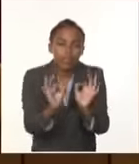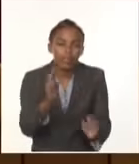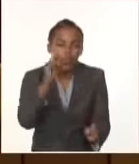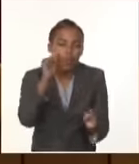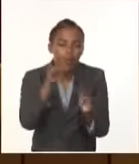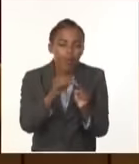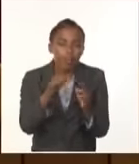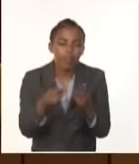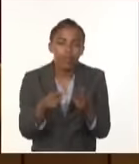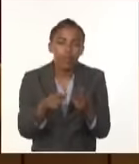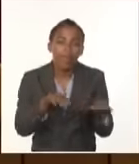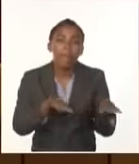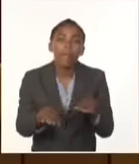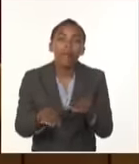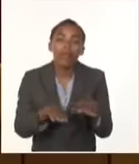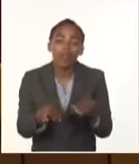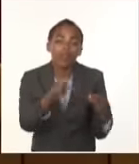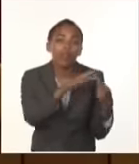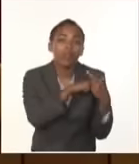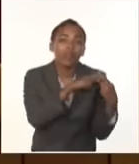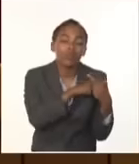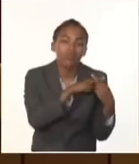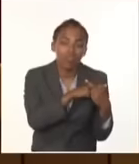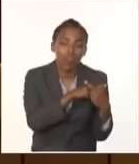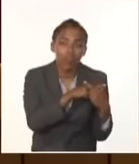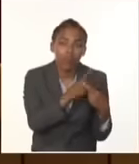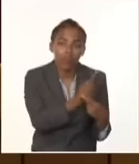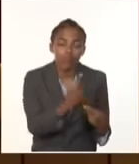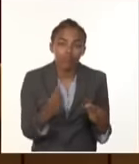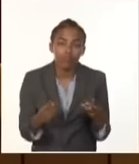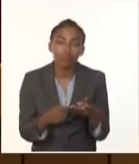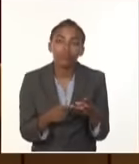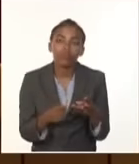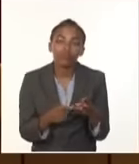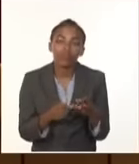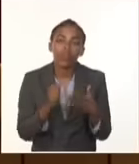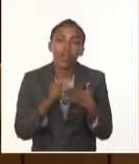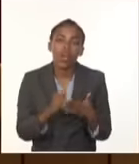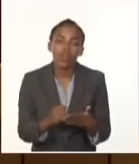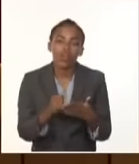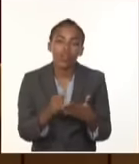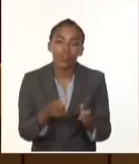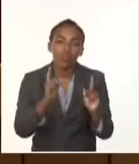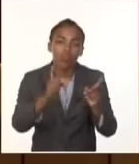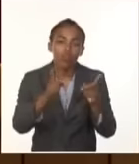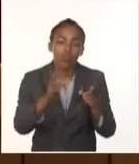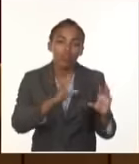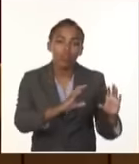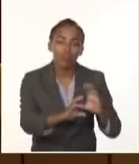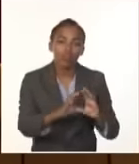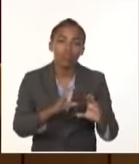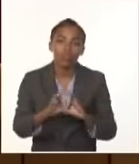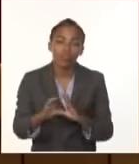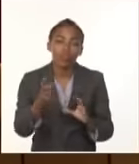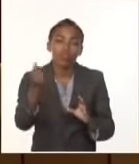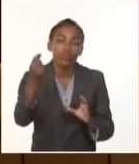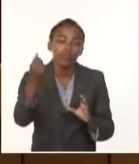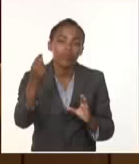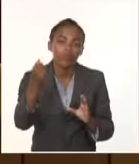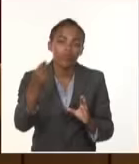mejor a los ejecutores de cada medida, propiciando el aseguramiento político, comunicacional, material y